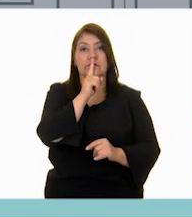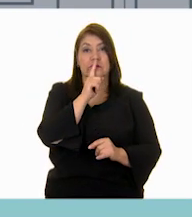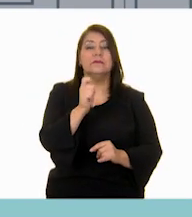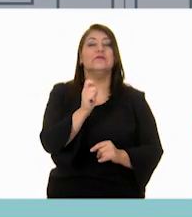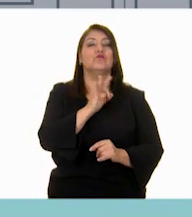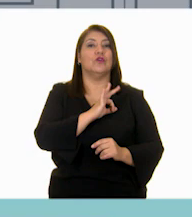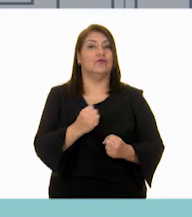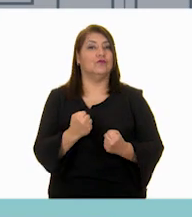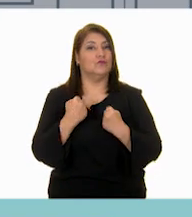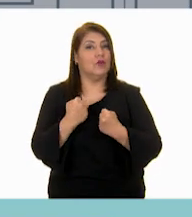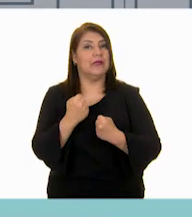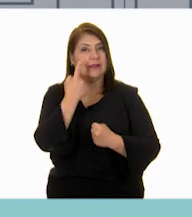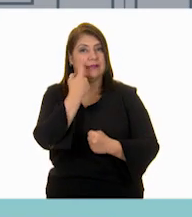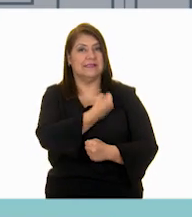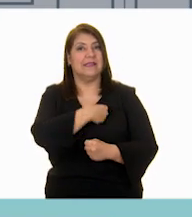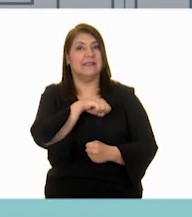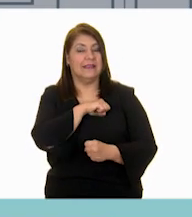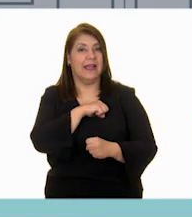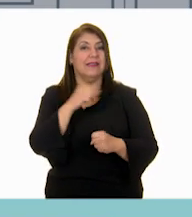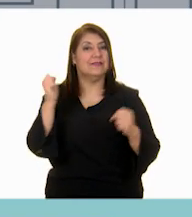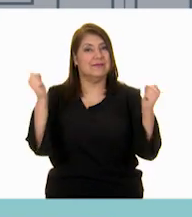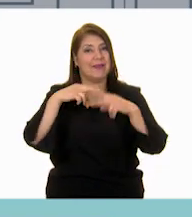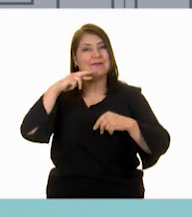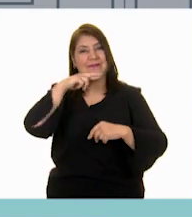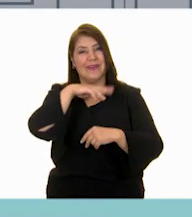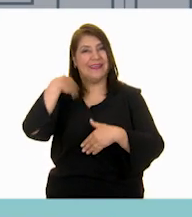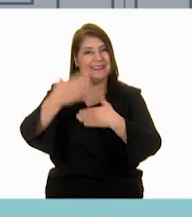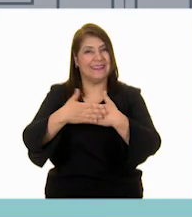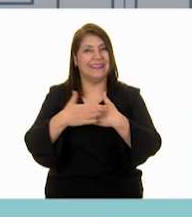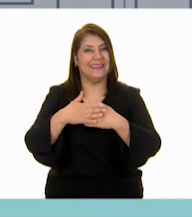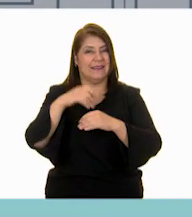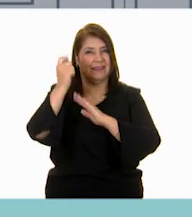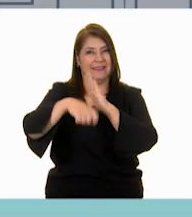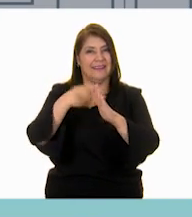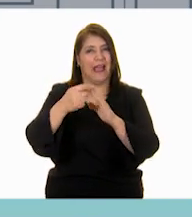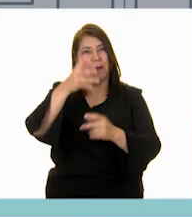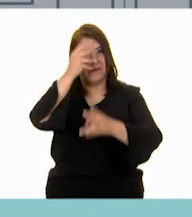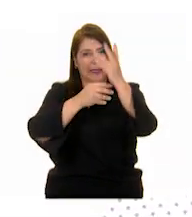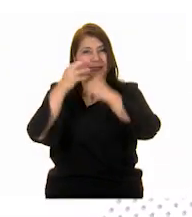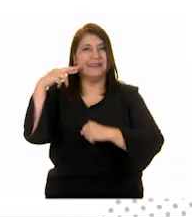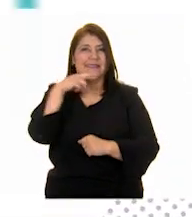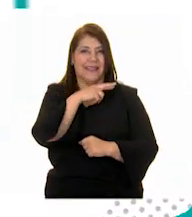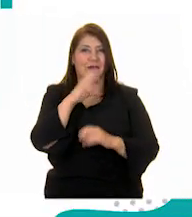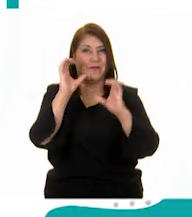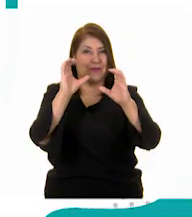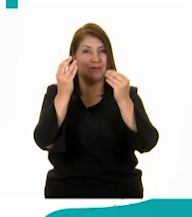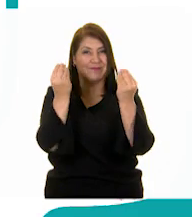sanos. Nos vemos en la siguiente cápsula de Aprende Rápido. ¡Cuídense mucho!